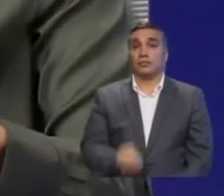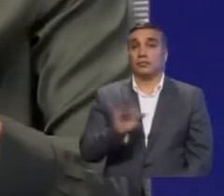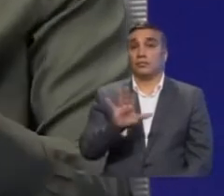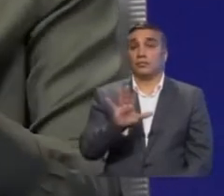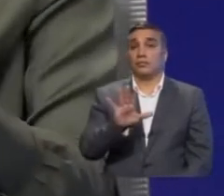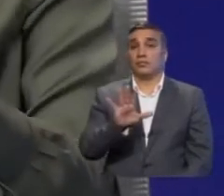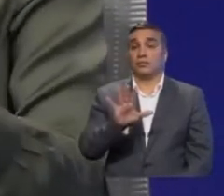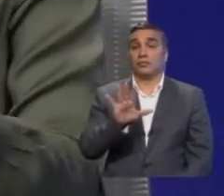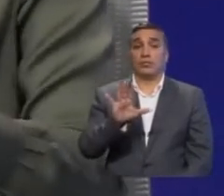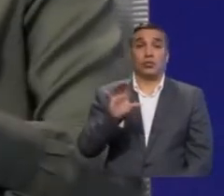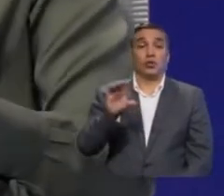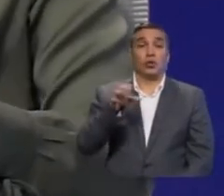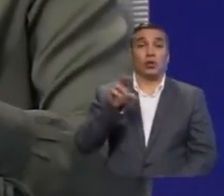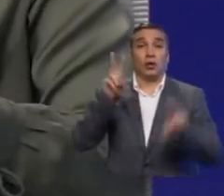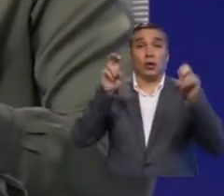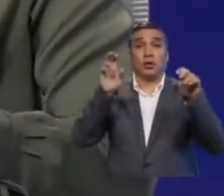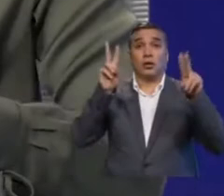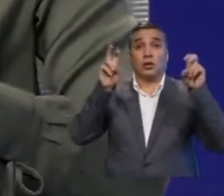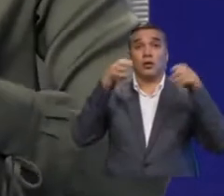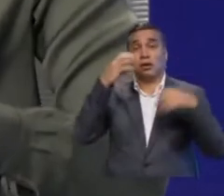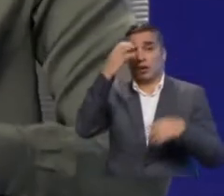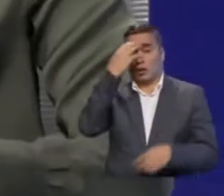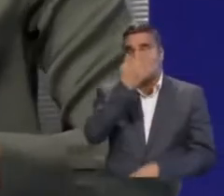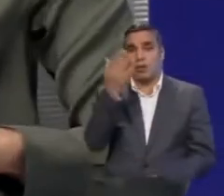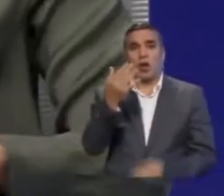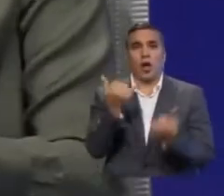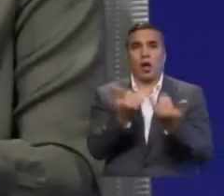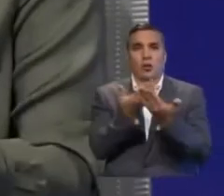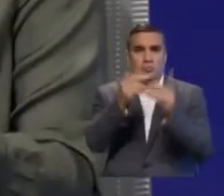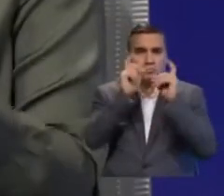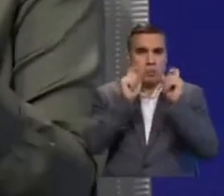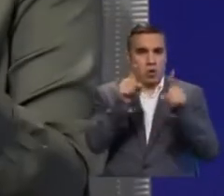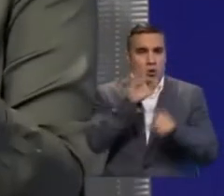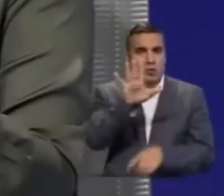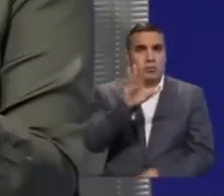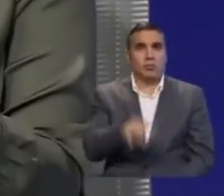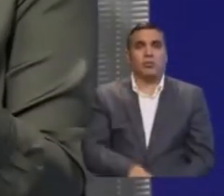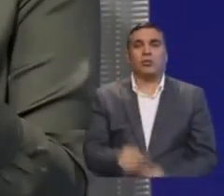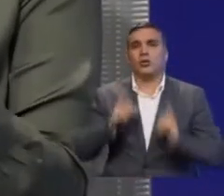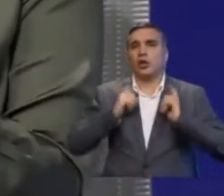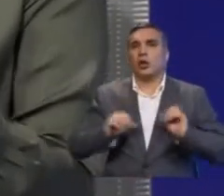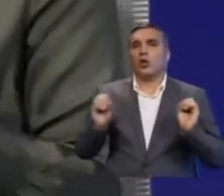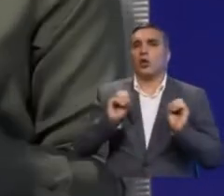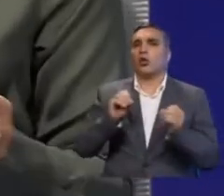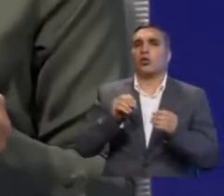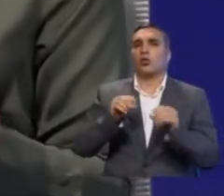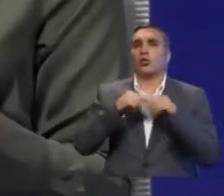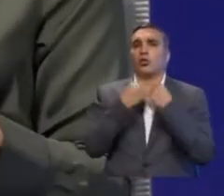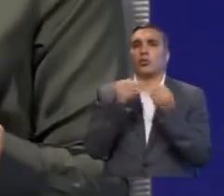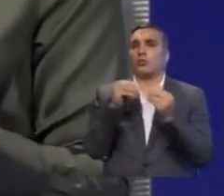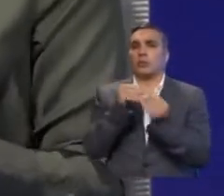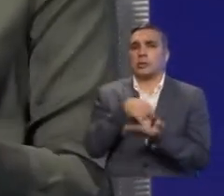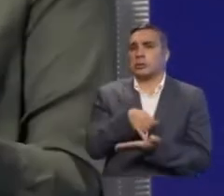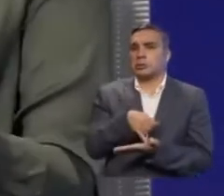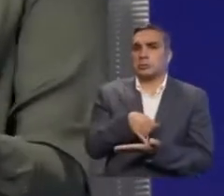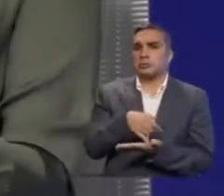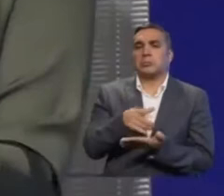Y la inquietud con respecto a educación es la siguiente para usted, o salud o grupos vulnerables. Candidato